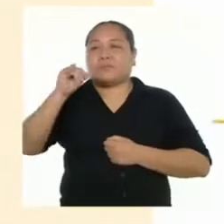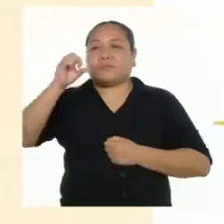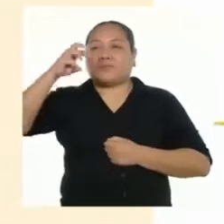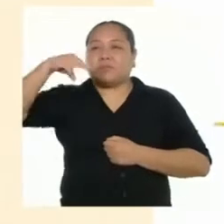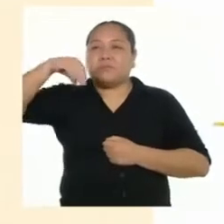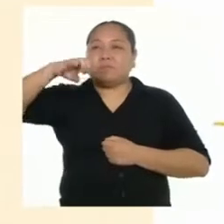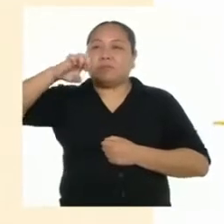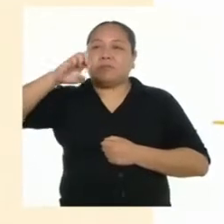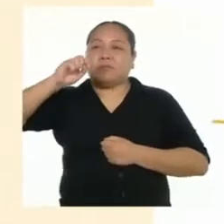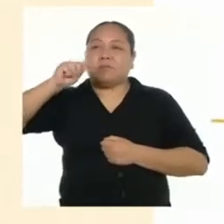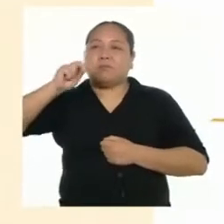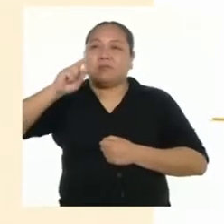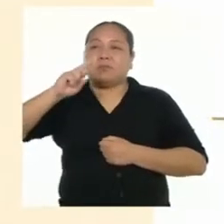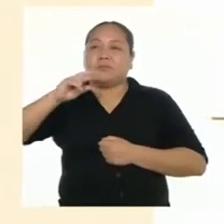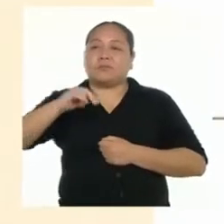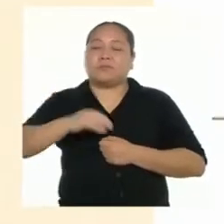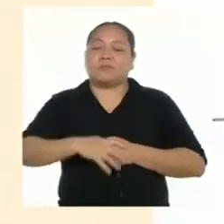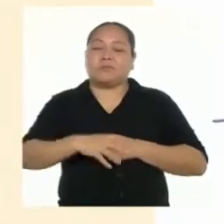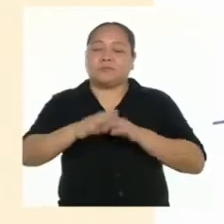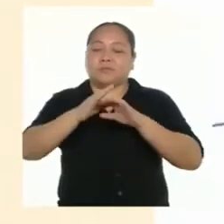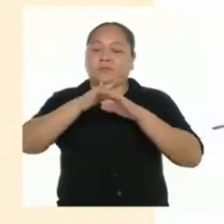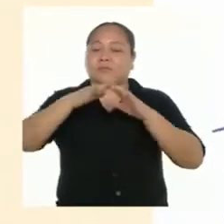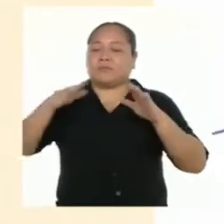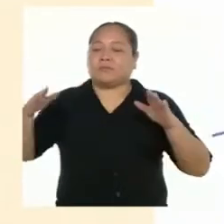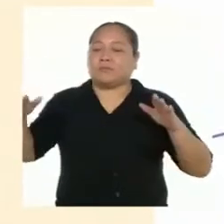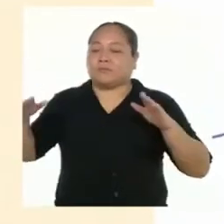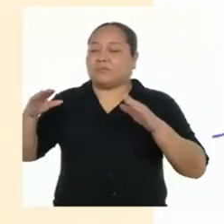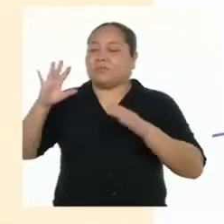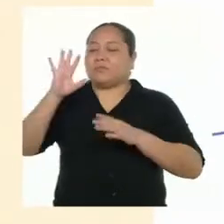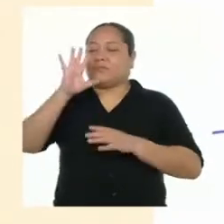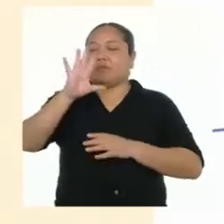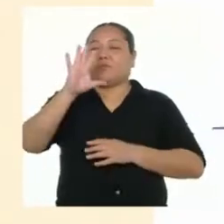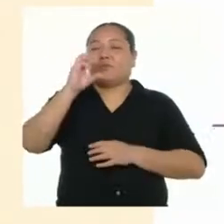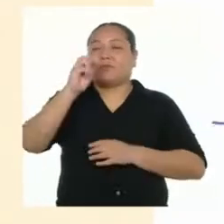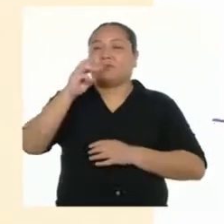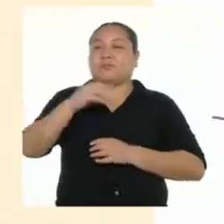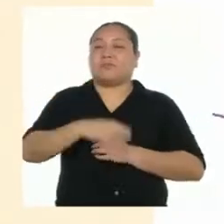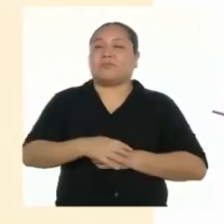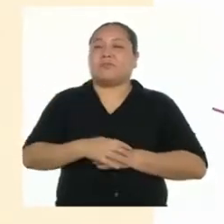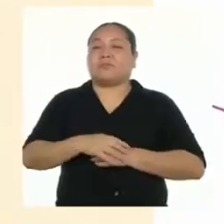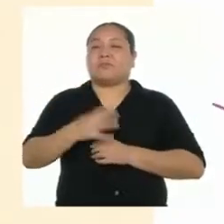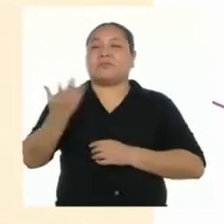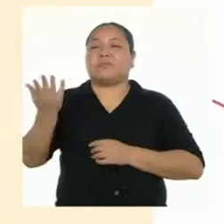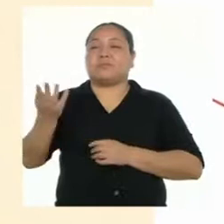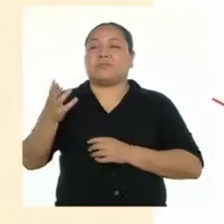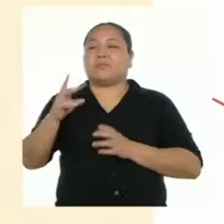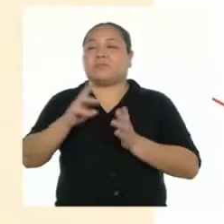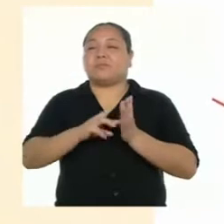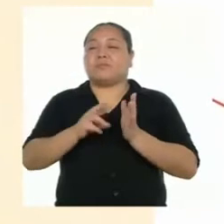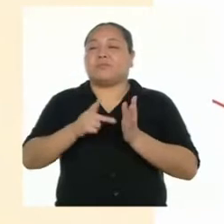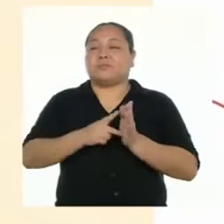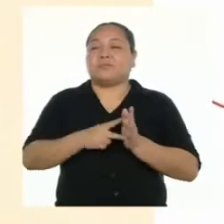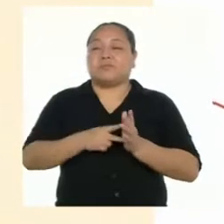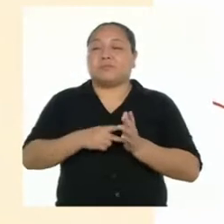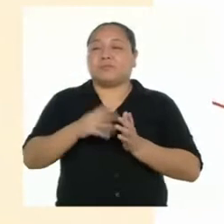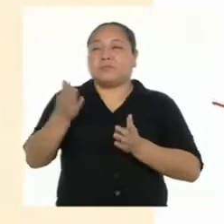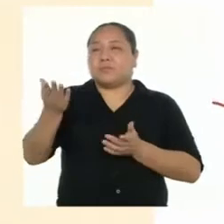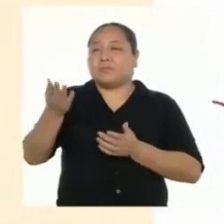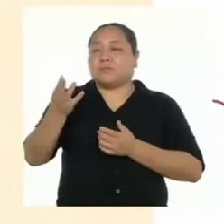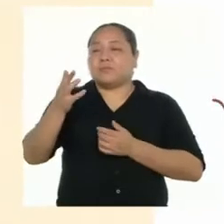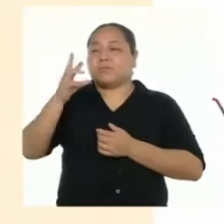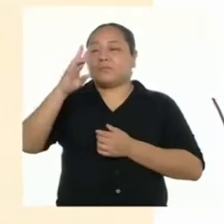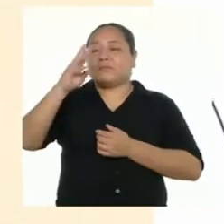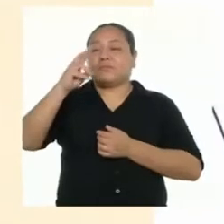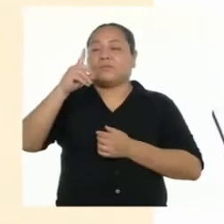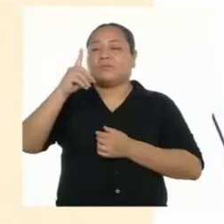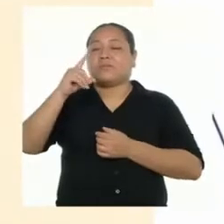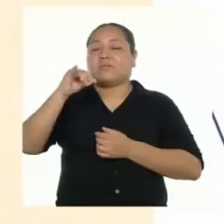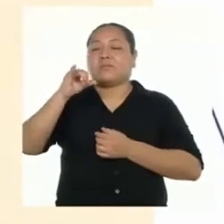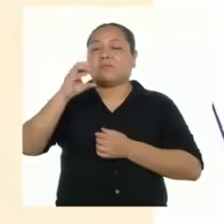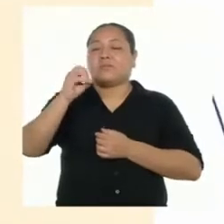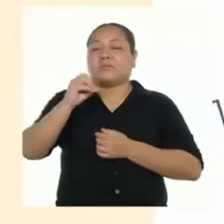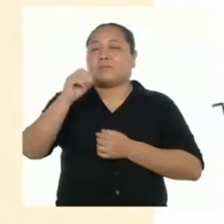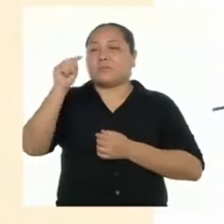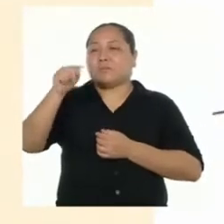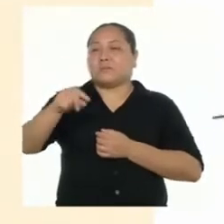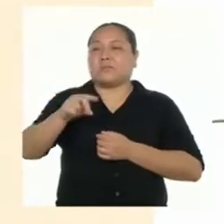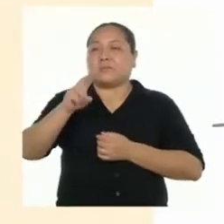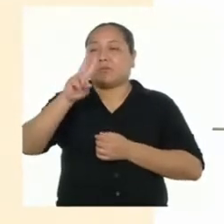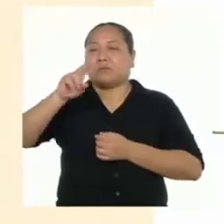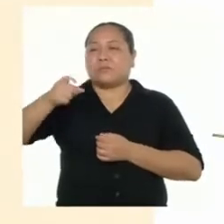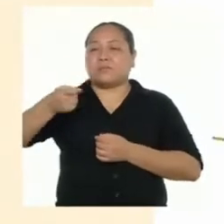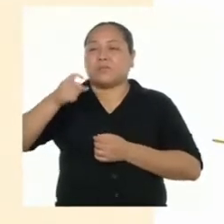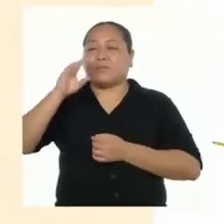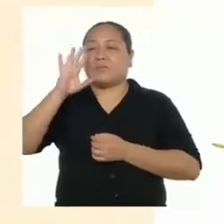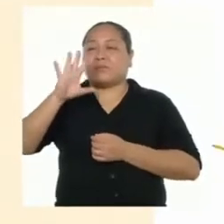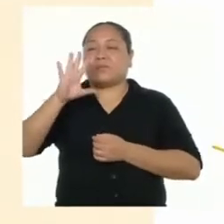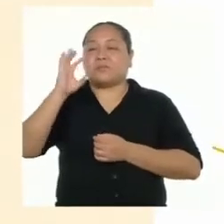diámetro mide 5 centímetros, así que el radio sería 2,5 centímetros. Ya tendría los 2 valores